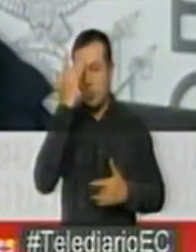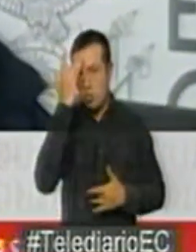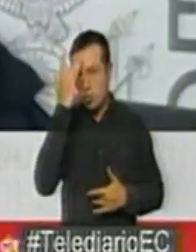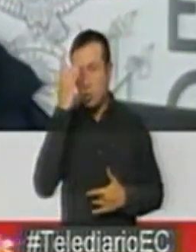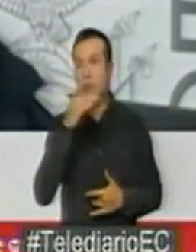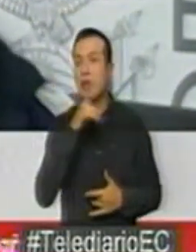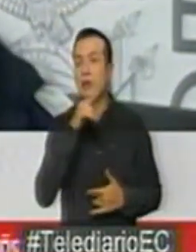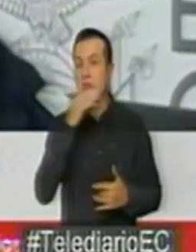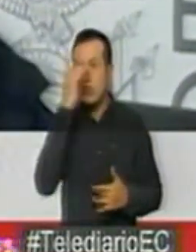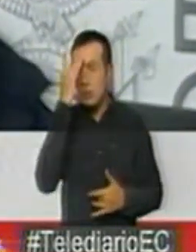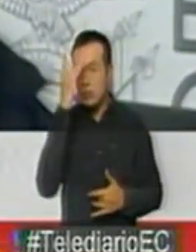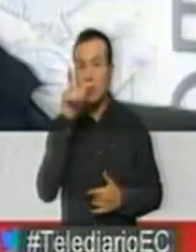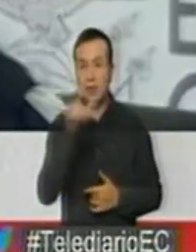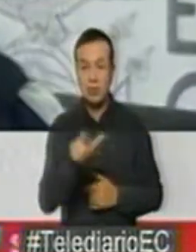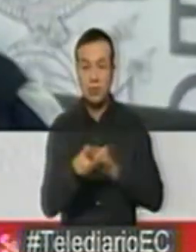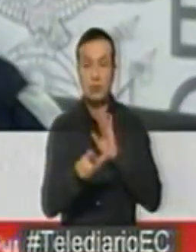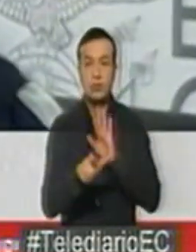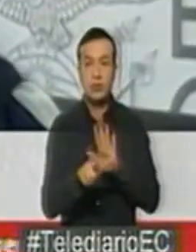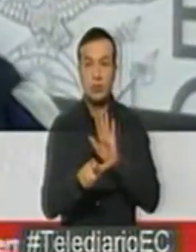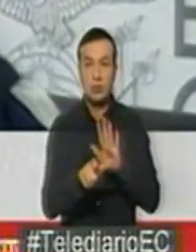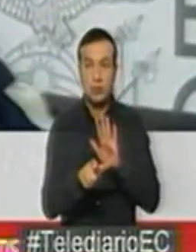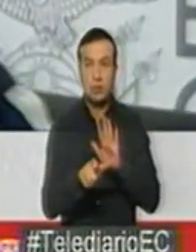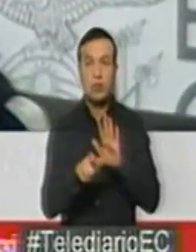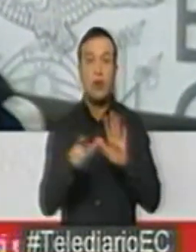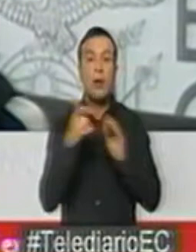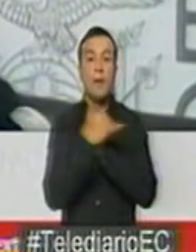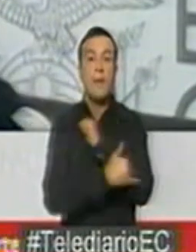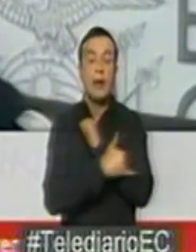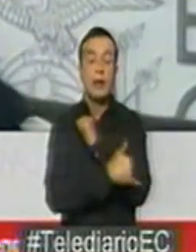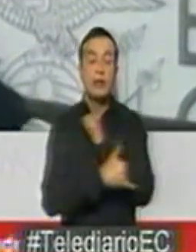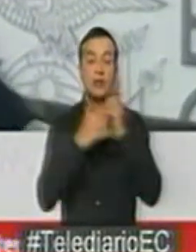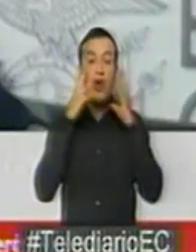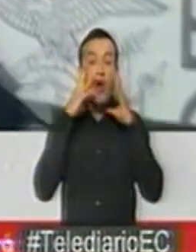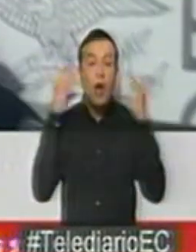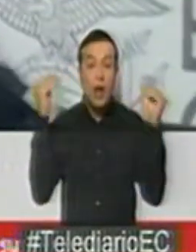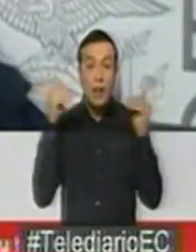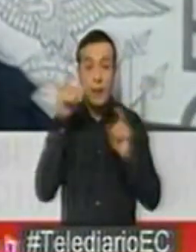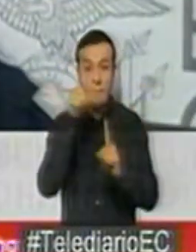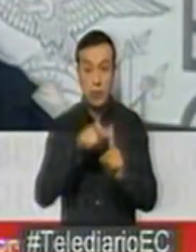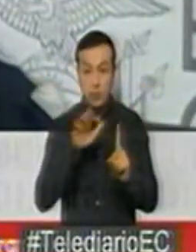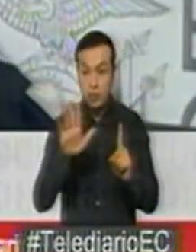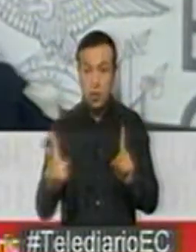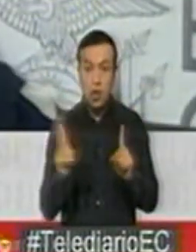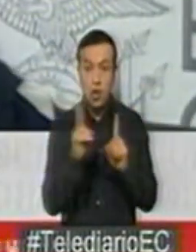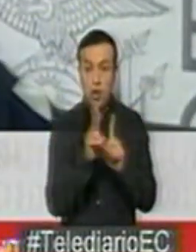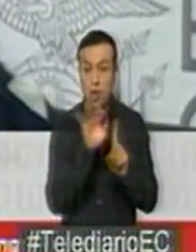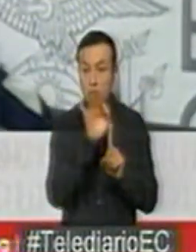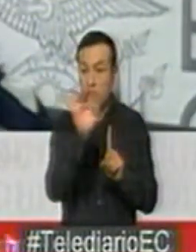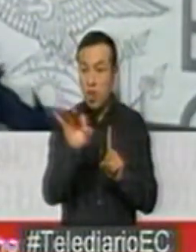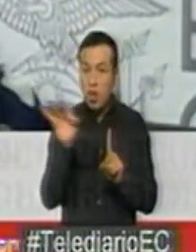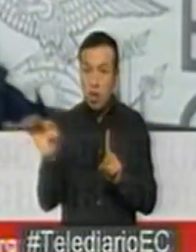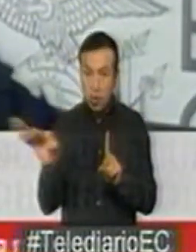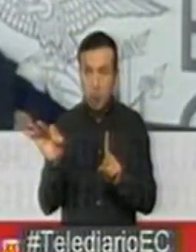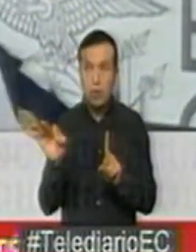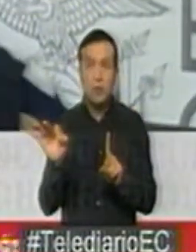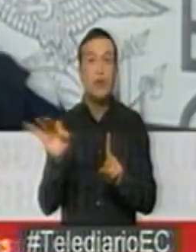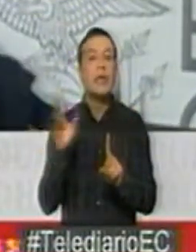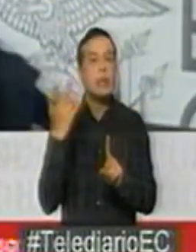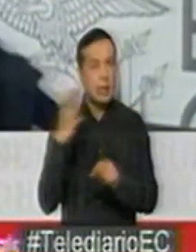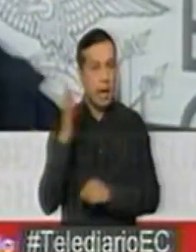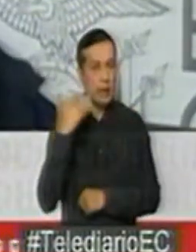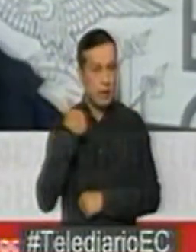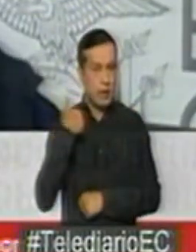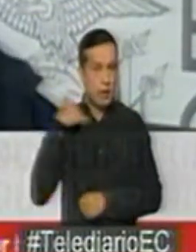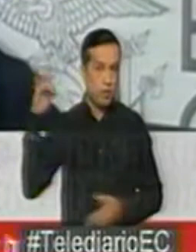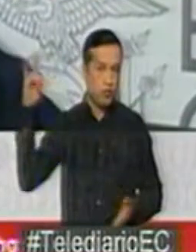dependientes del caso importado del holandés en la provincia de Sucumbíos. Tenemos el formulario de la salud del viajero. Vamos a